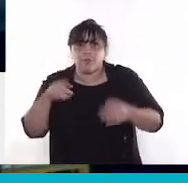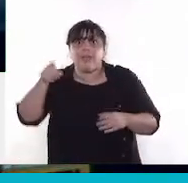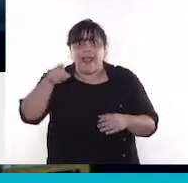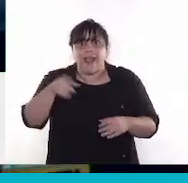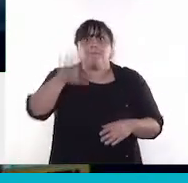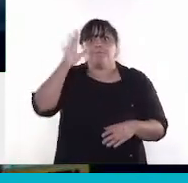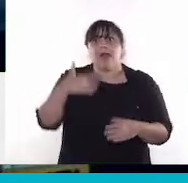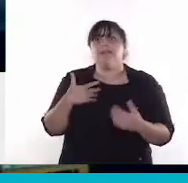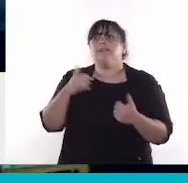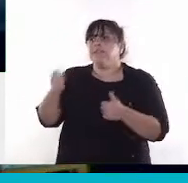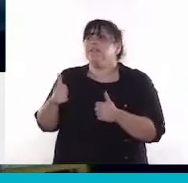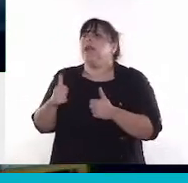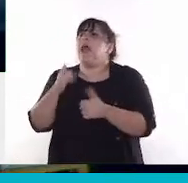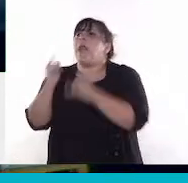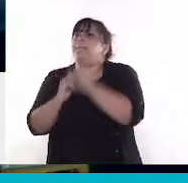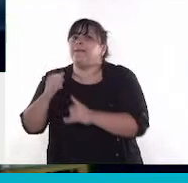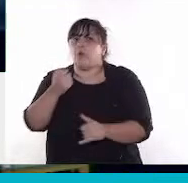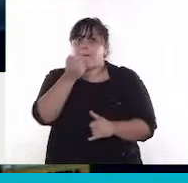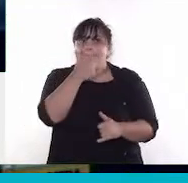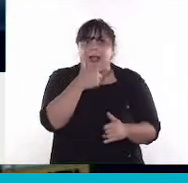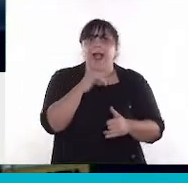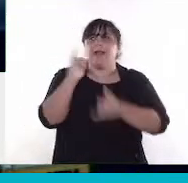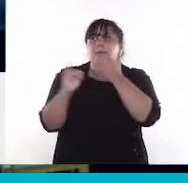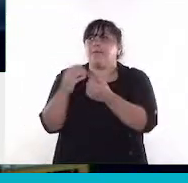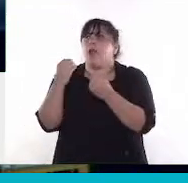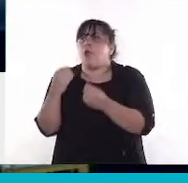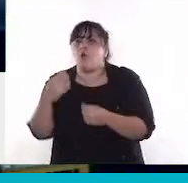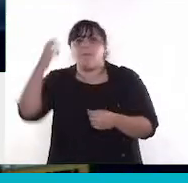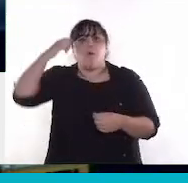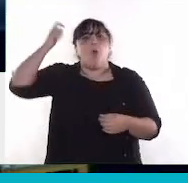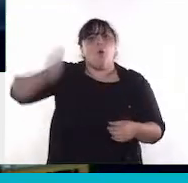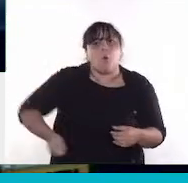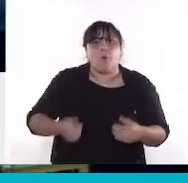al expresidente Macri para poner jueces por decreto.